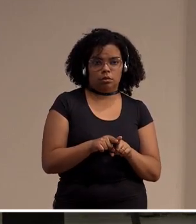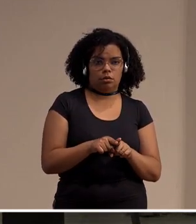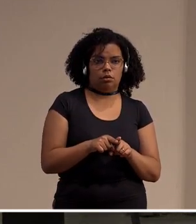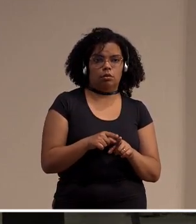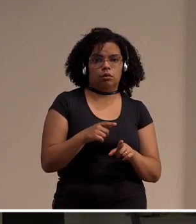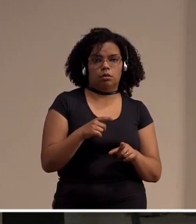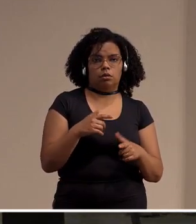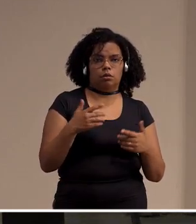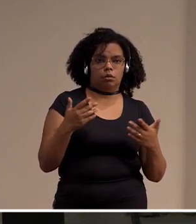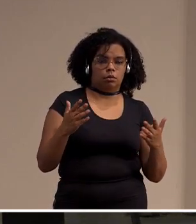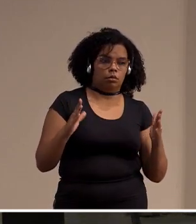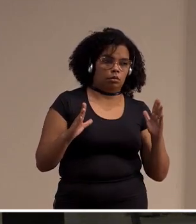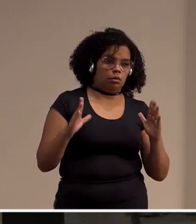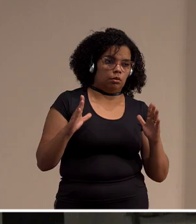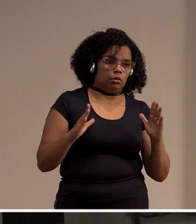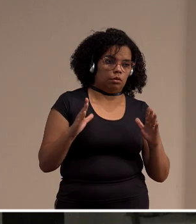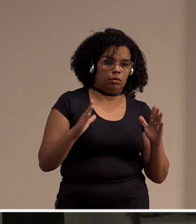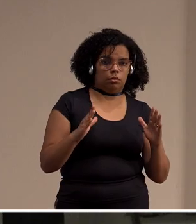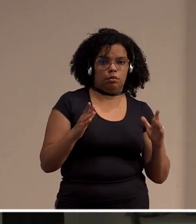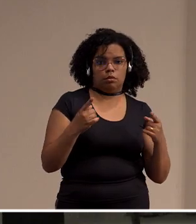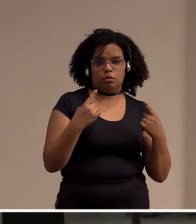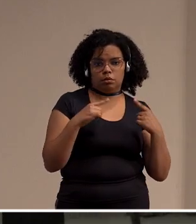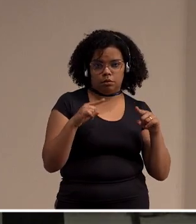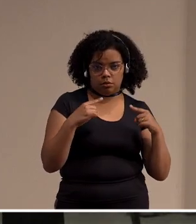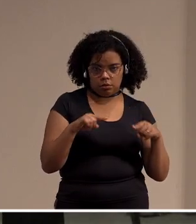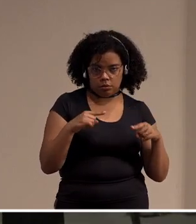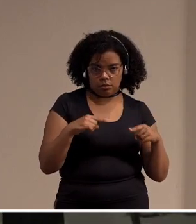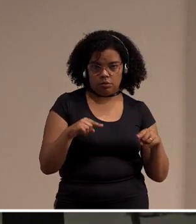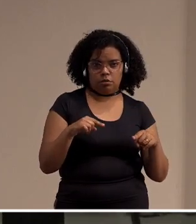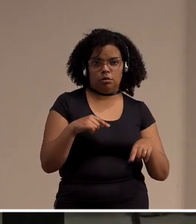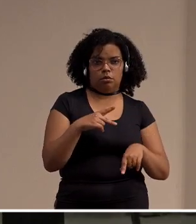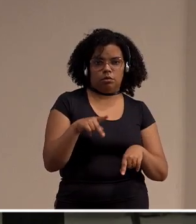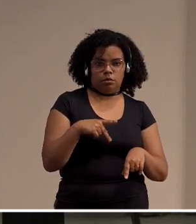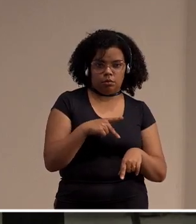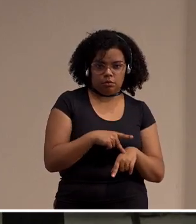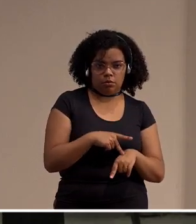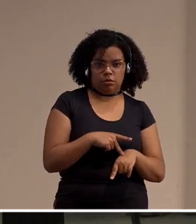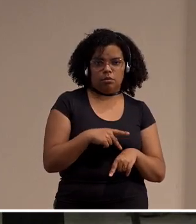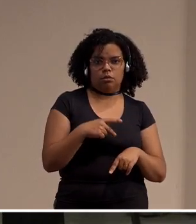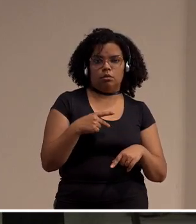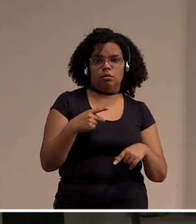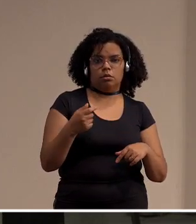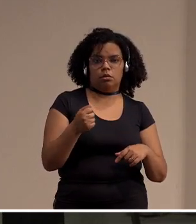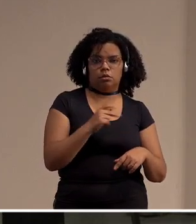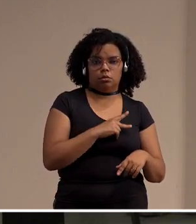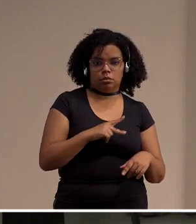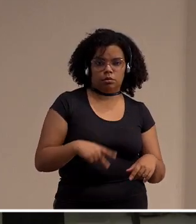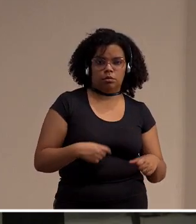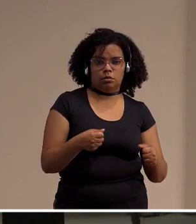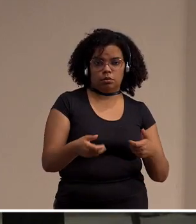parece apesar de todas as crises que o país viveu, mas esse presidente que fala com um cachorro morto e tal,